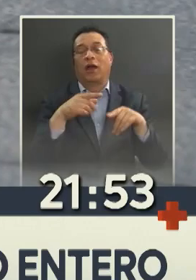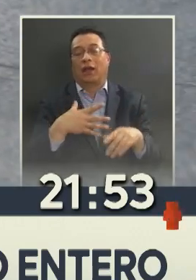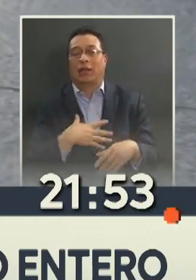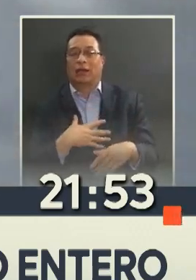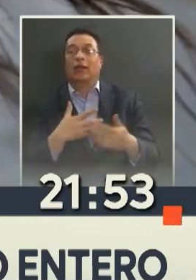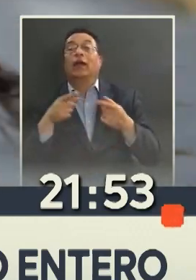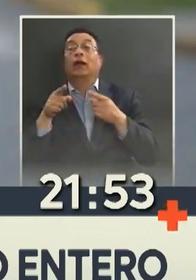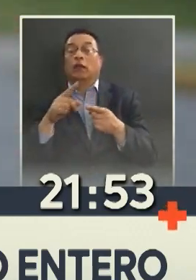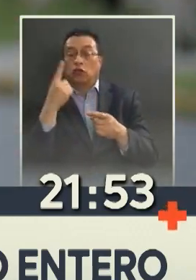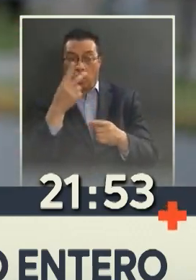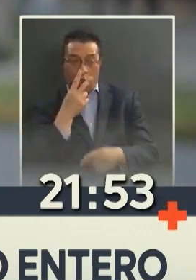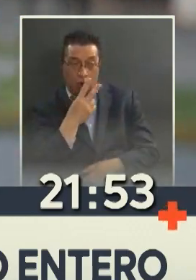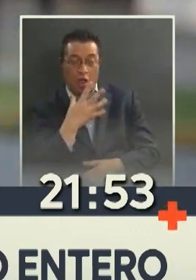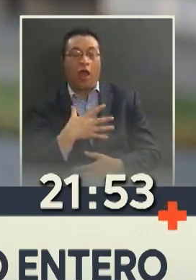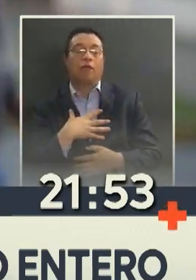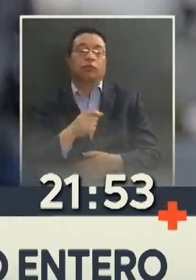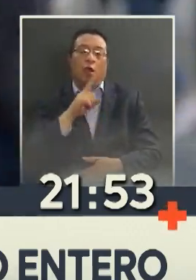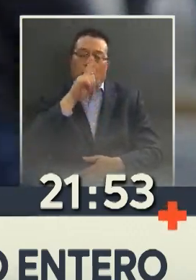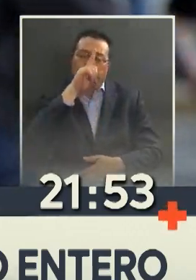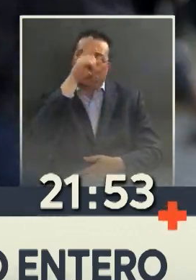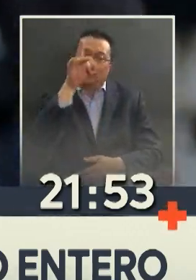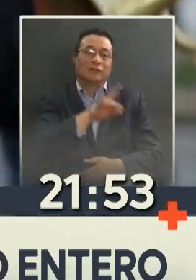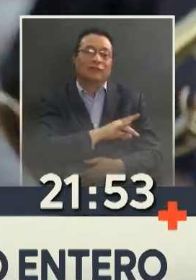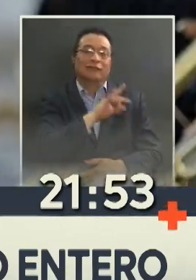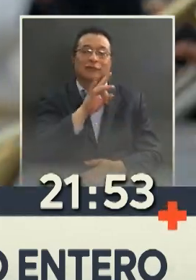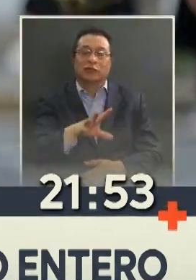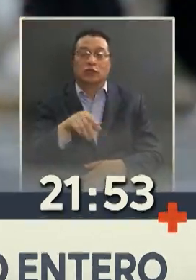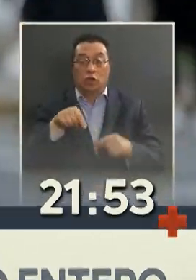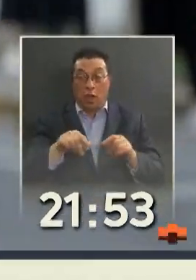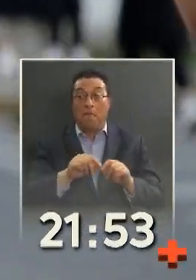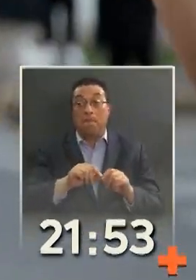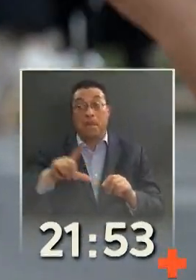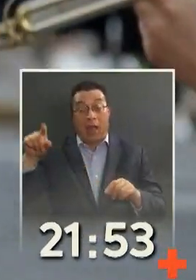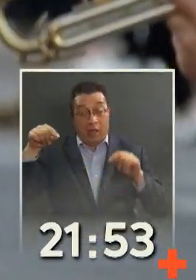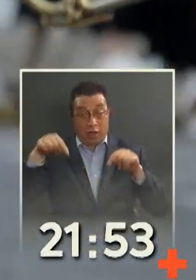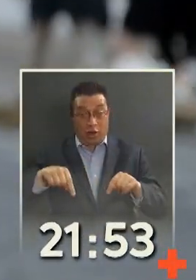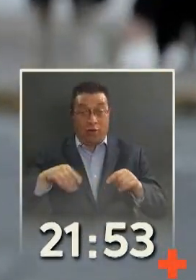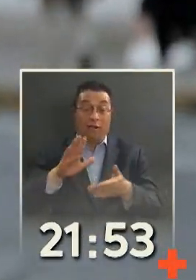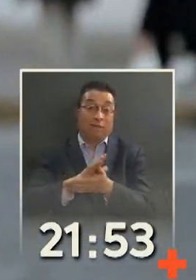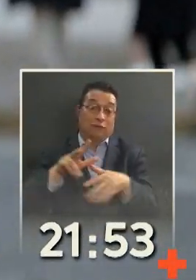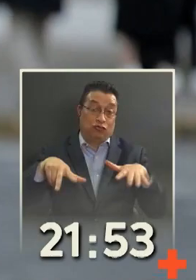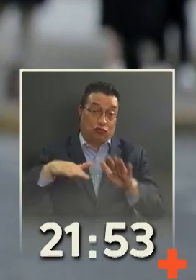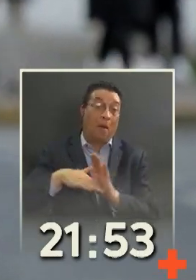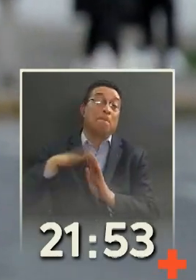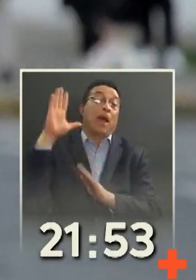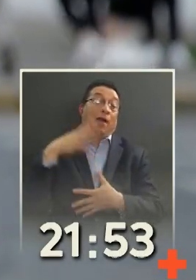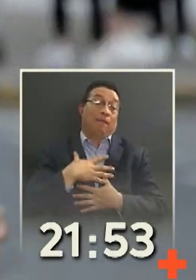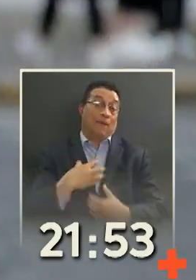Una tradición nacional que cobra todavía más fuerza en la celebración de fiestas patrias.